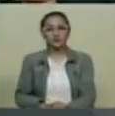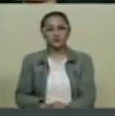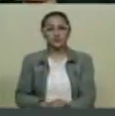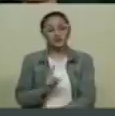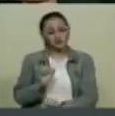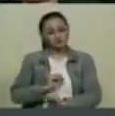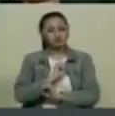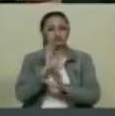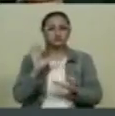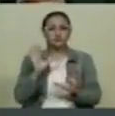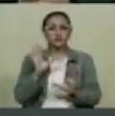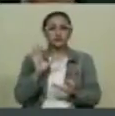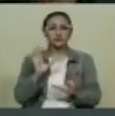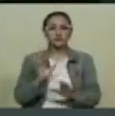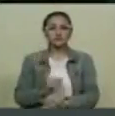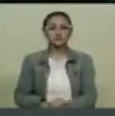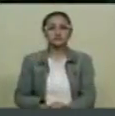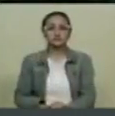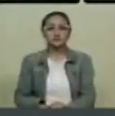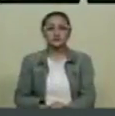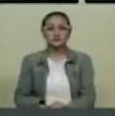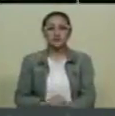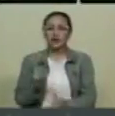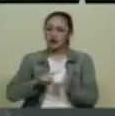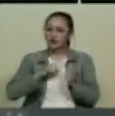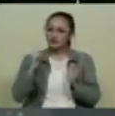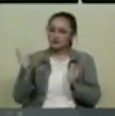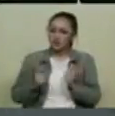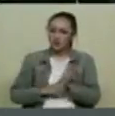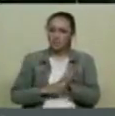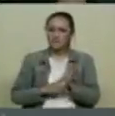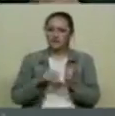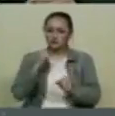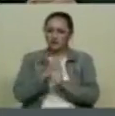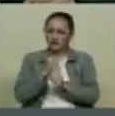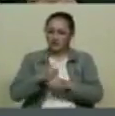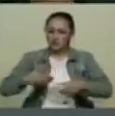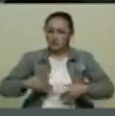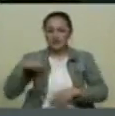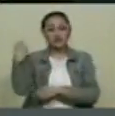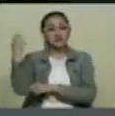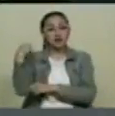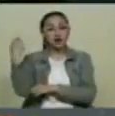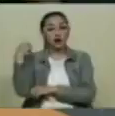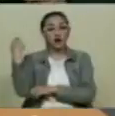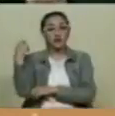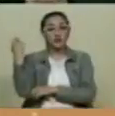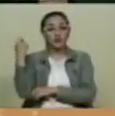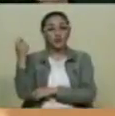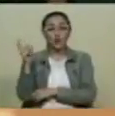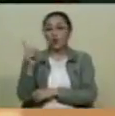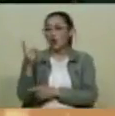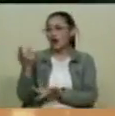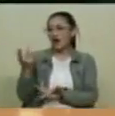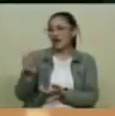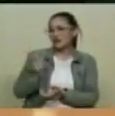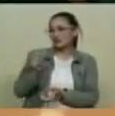aclarar, se trata de parte integral de la faena de trabajo del llano. No se trata de